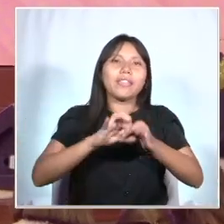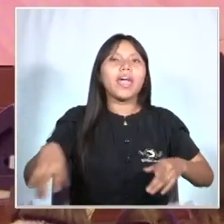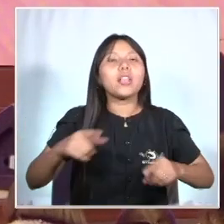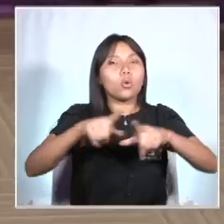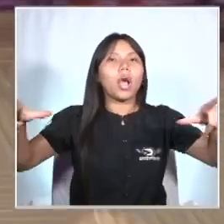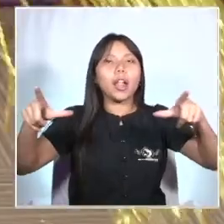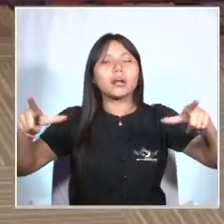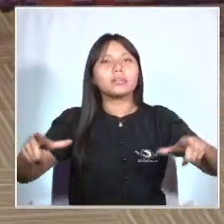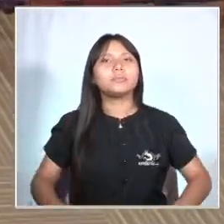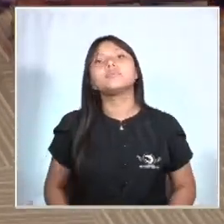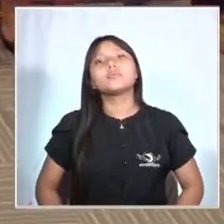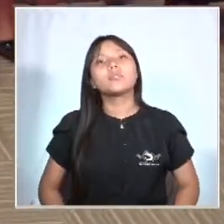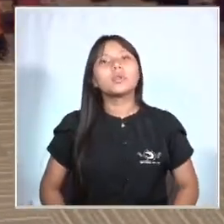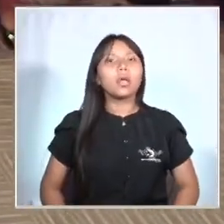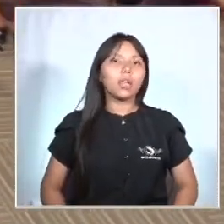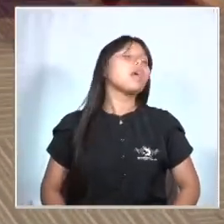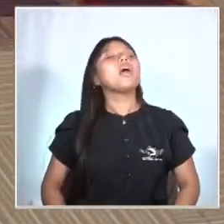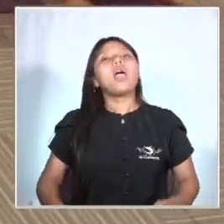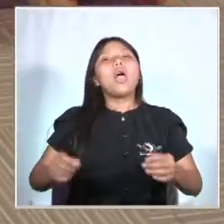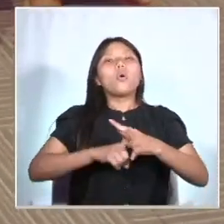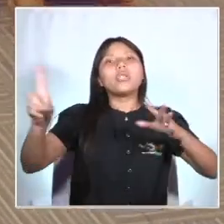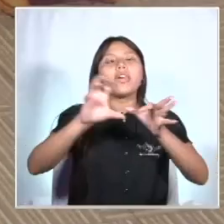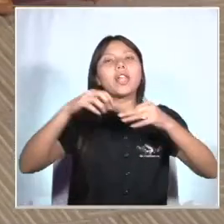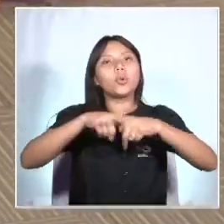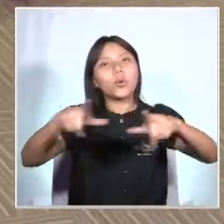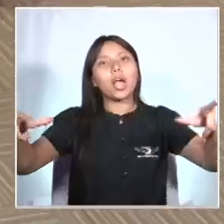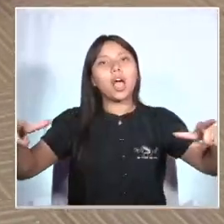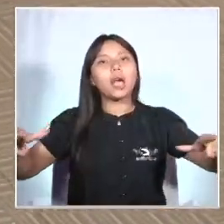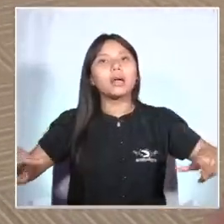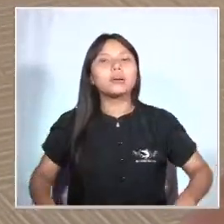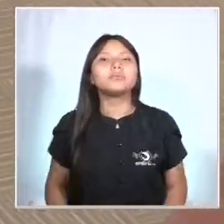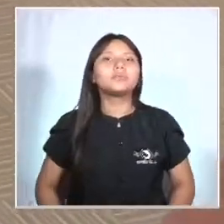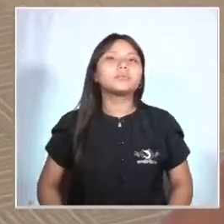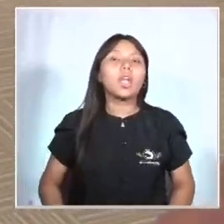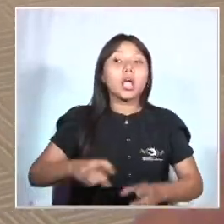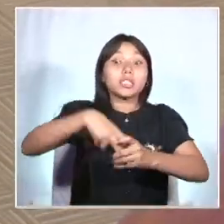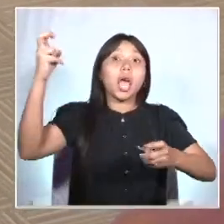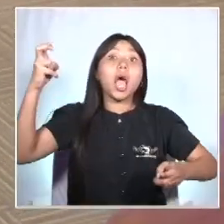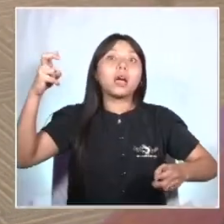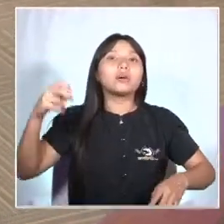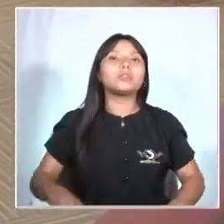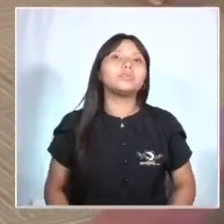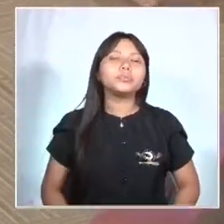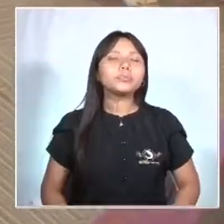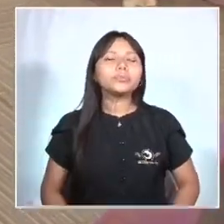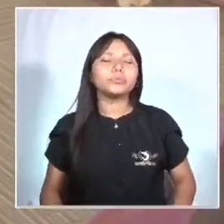cabeza, salgo como cabeza, salgo arriba, salgo